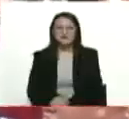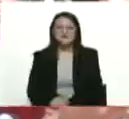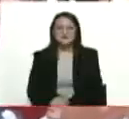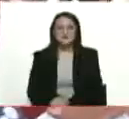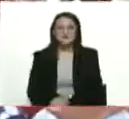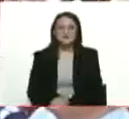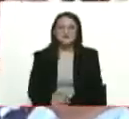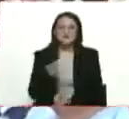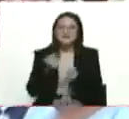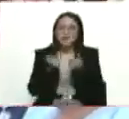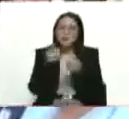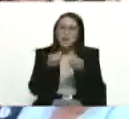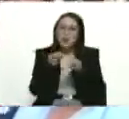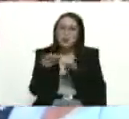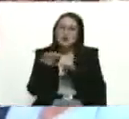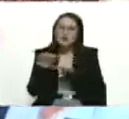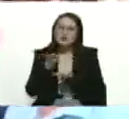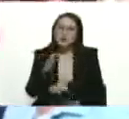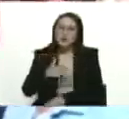municipios pueden decir eso.